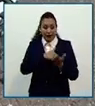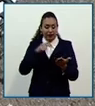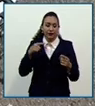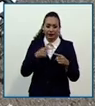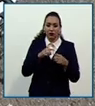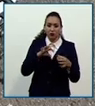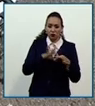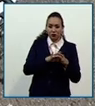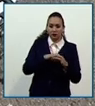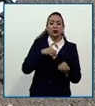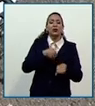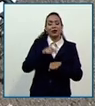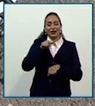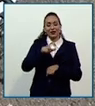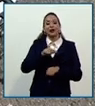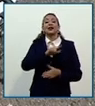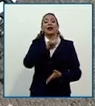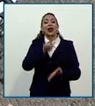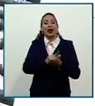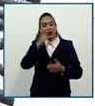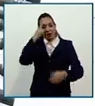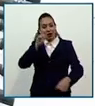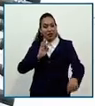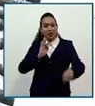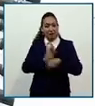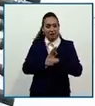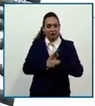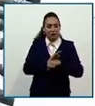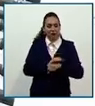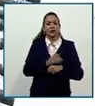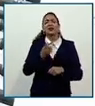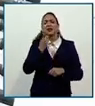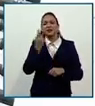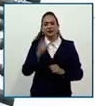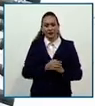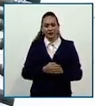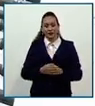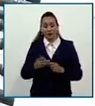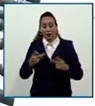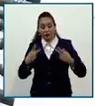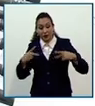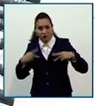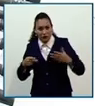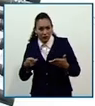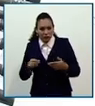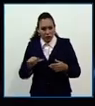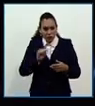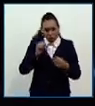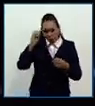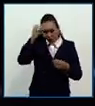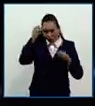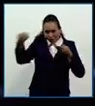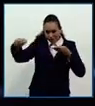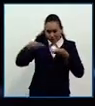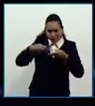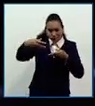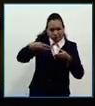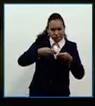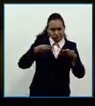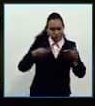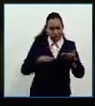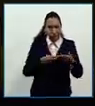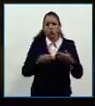217 de la Ley de Amparo, disposición que permite a los juzgadores no compartir un criterio aislado que no corresponda a su